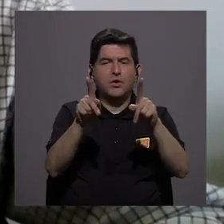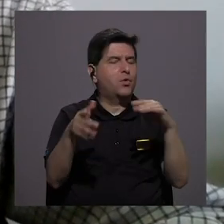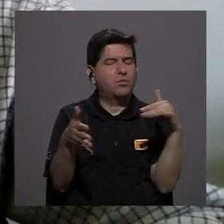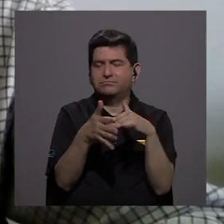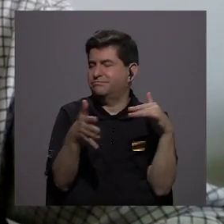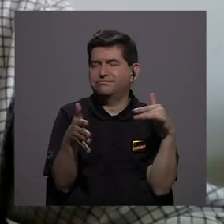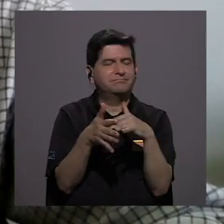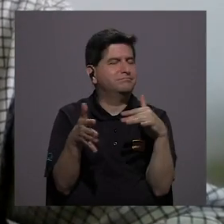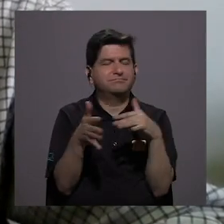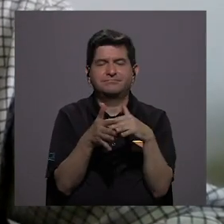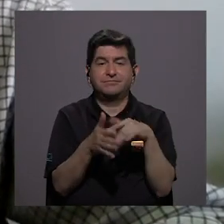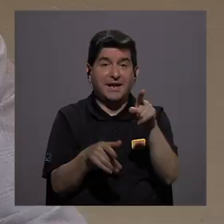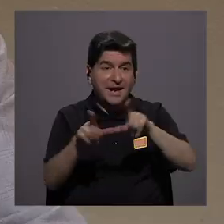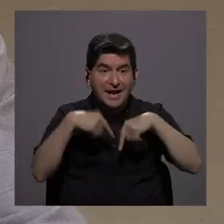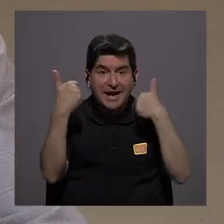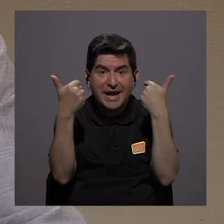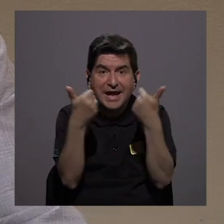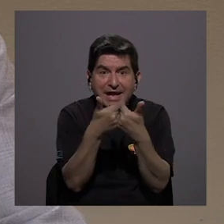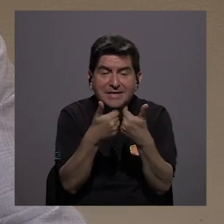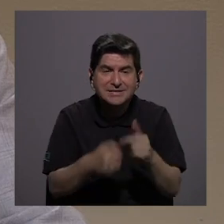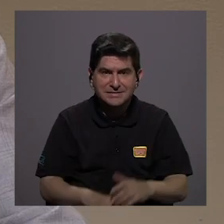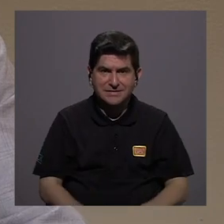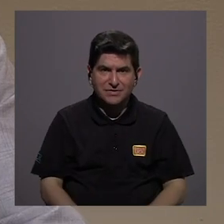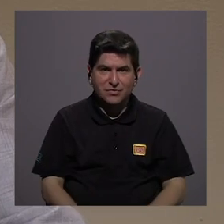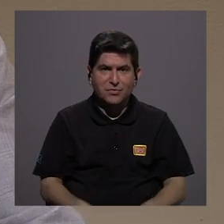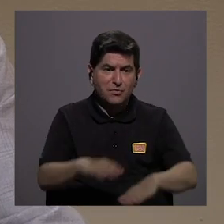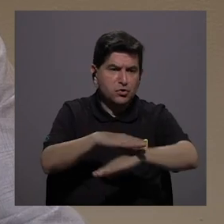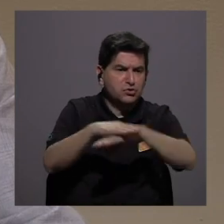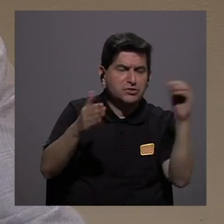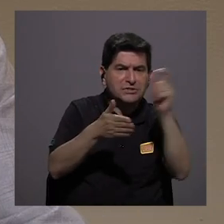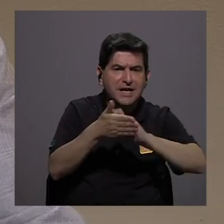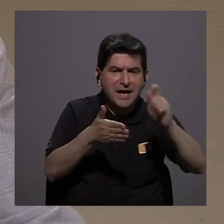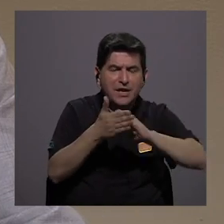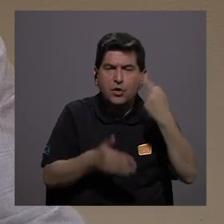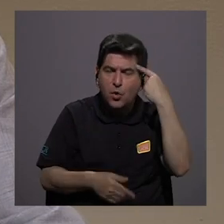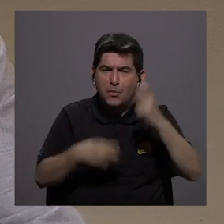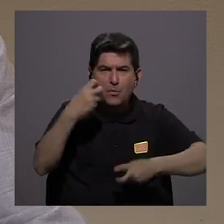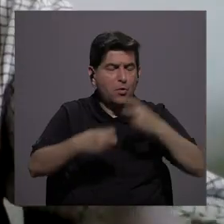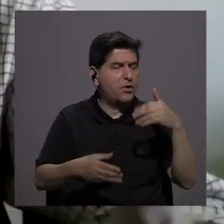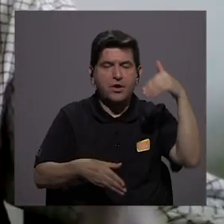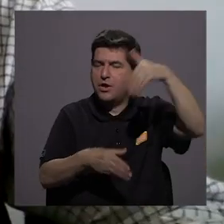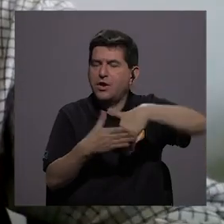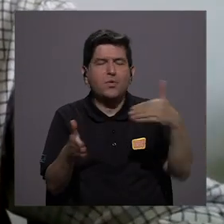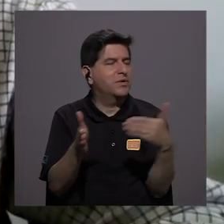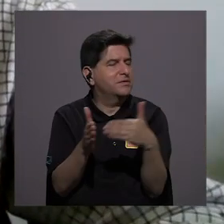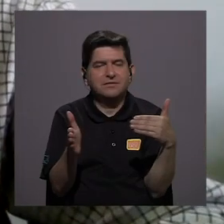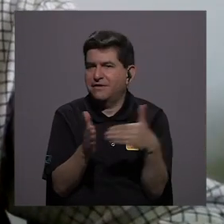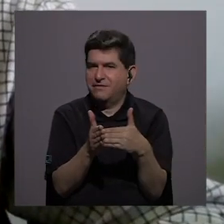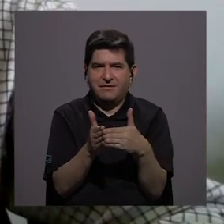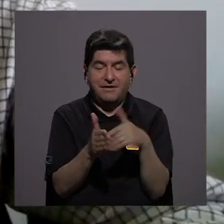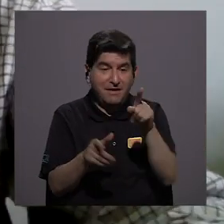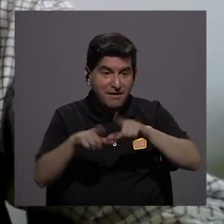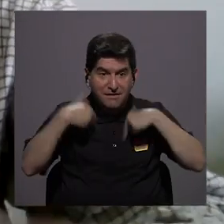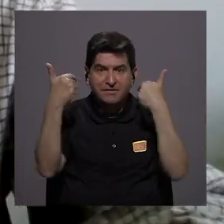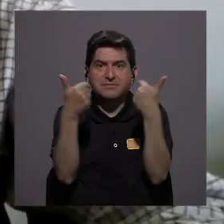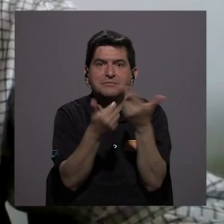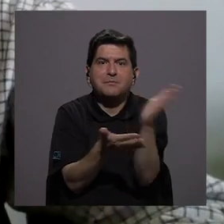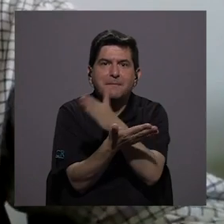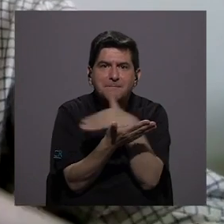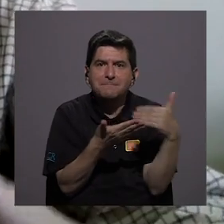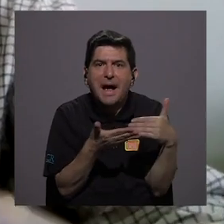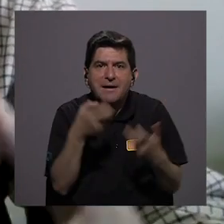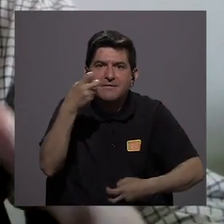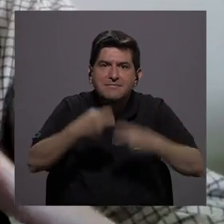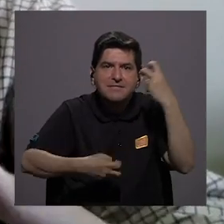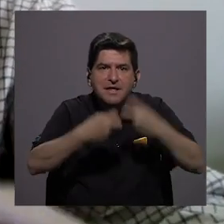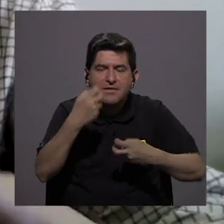tuvo oportunidad de estudiar. Don Francisco. Bueno, y ese grupo lo sacamos de las escuelas por la crisis y nunca volvieron a entrar. Entonces, ese grupo